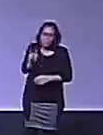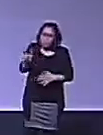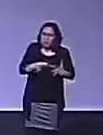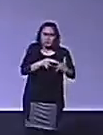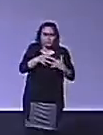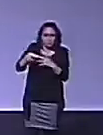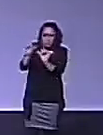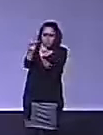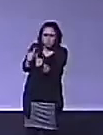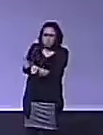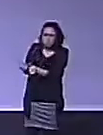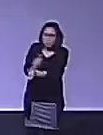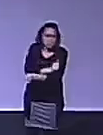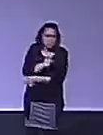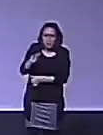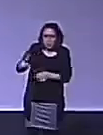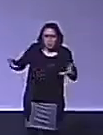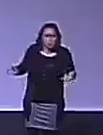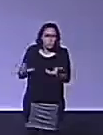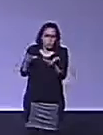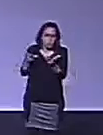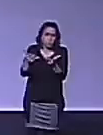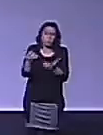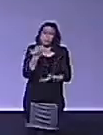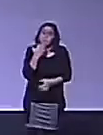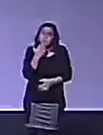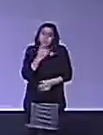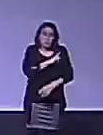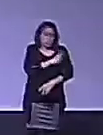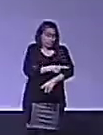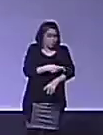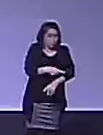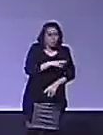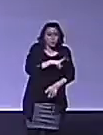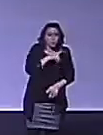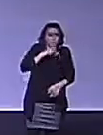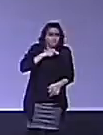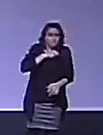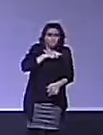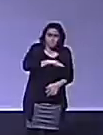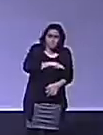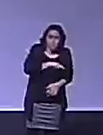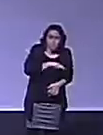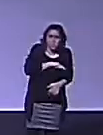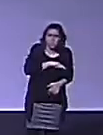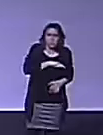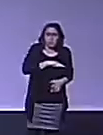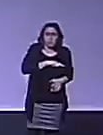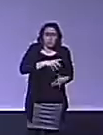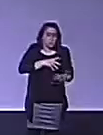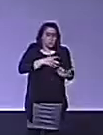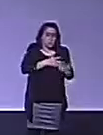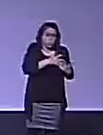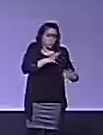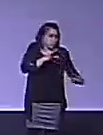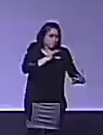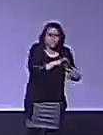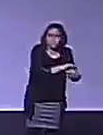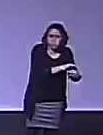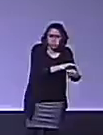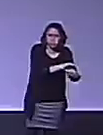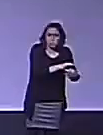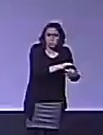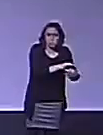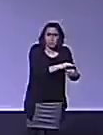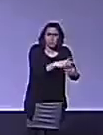aprovechamiento al máximo de los valores del deporte para esa lucha, cuando hagamos todo eso no nos olvidemos de que hubo quienes